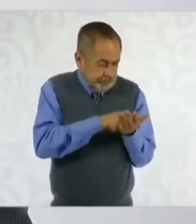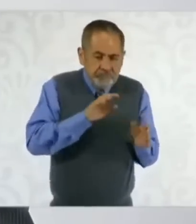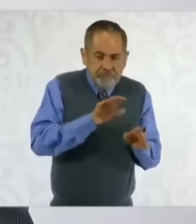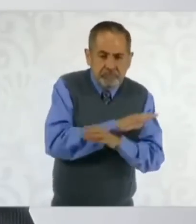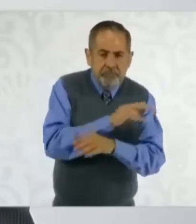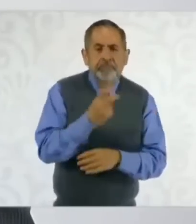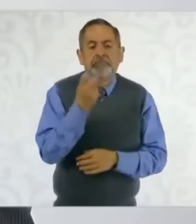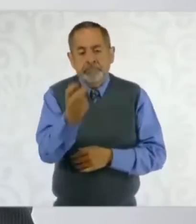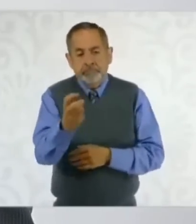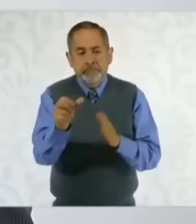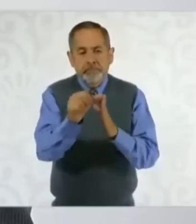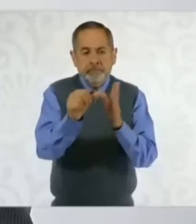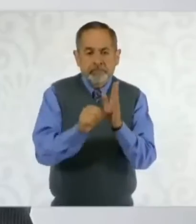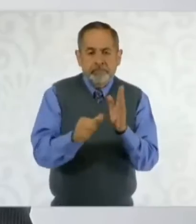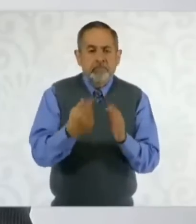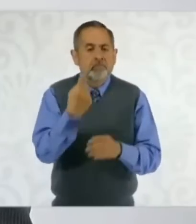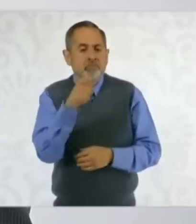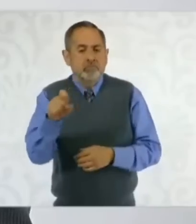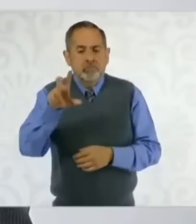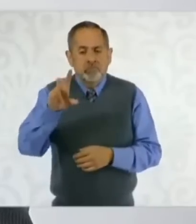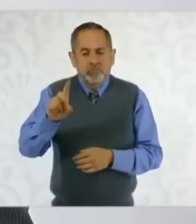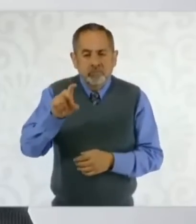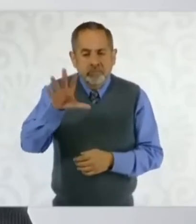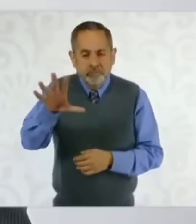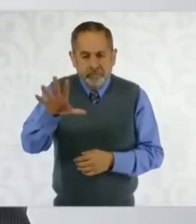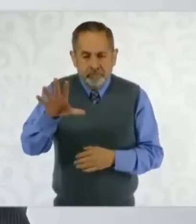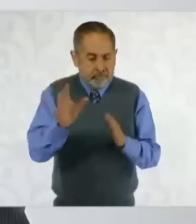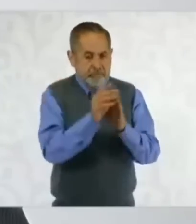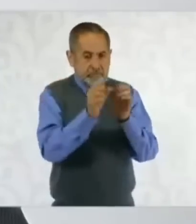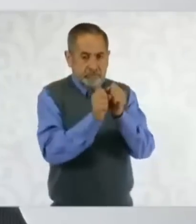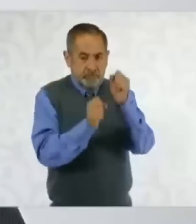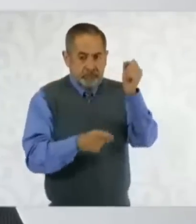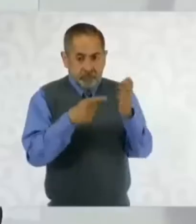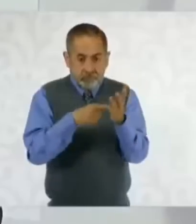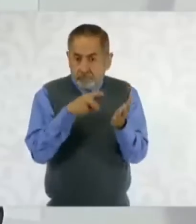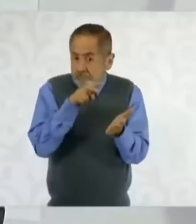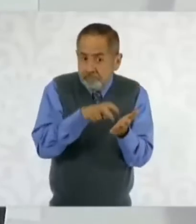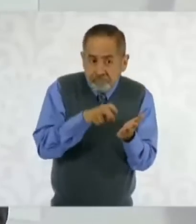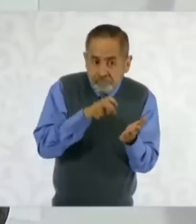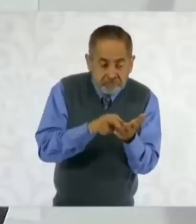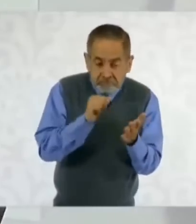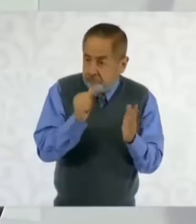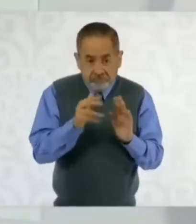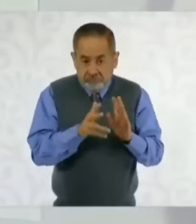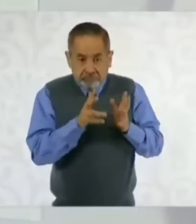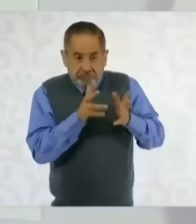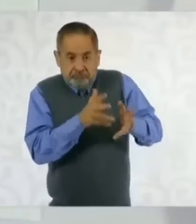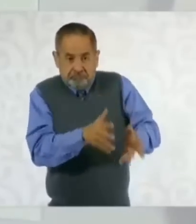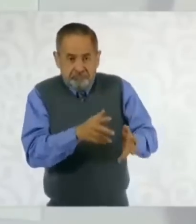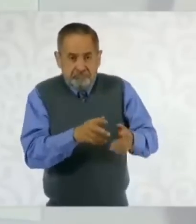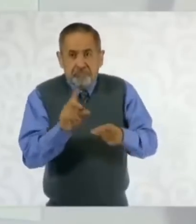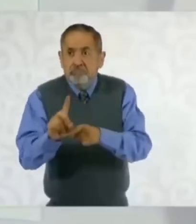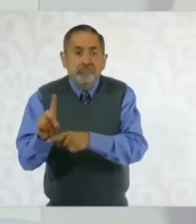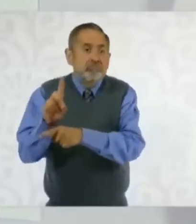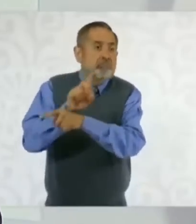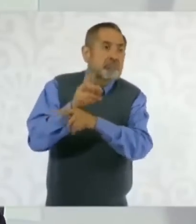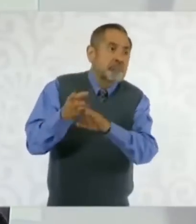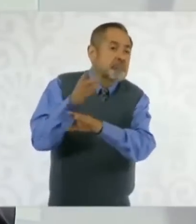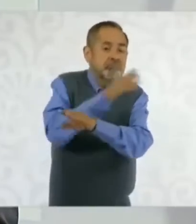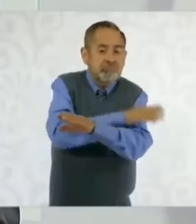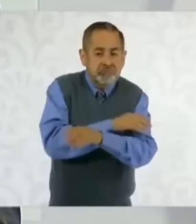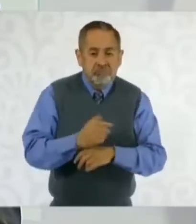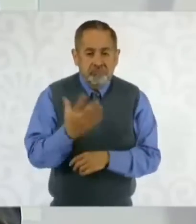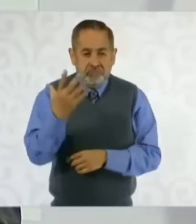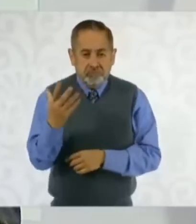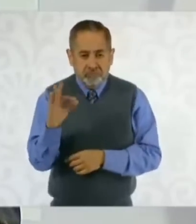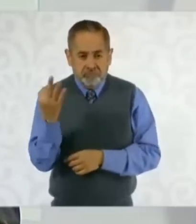artículo 135 de nuestra Carta Magna, que no ha sufrido modificación alguna desde su promulgación el